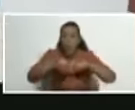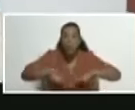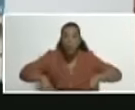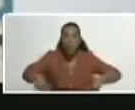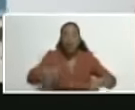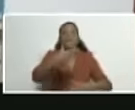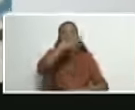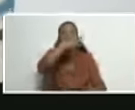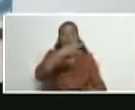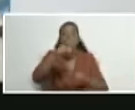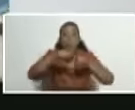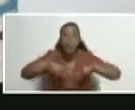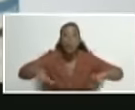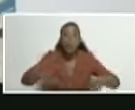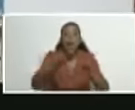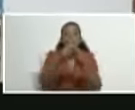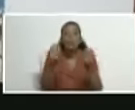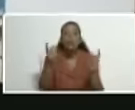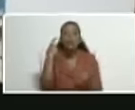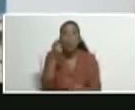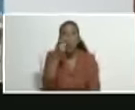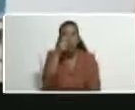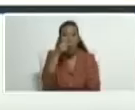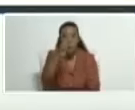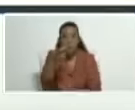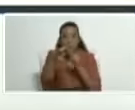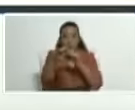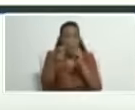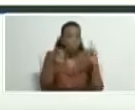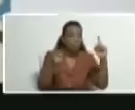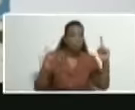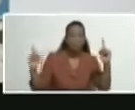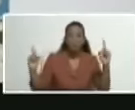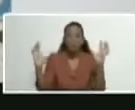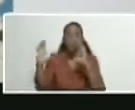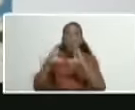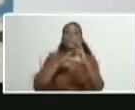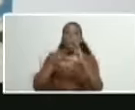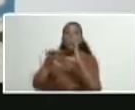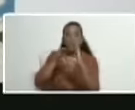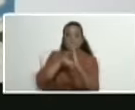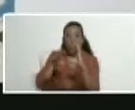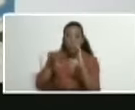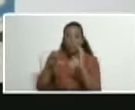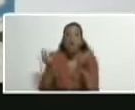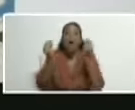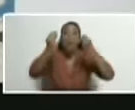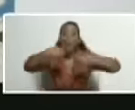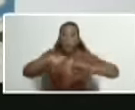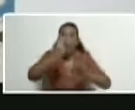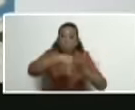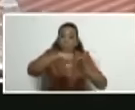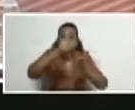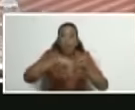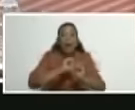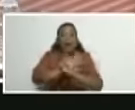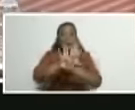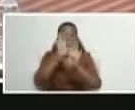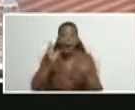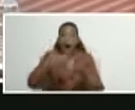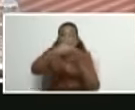el facilitador, observador de estas conversaciones, de estos acuerdos que han quedado